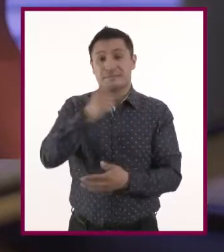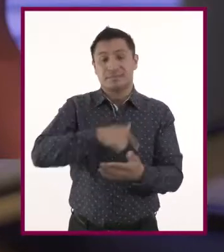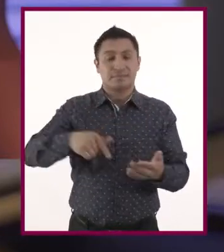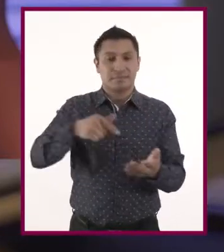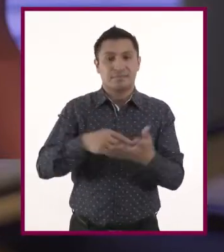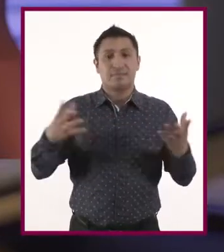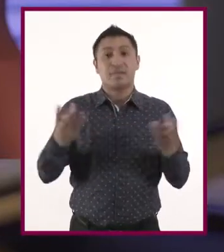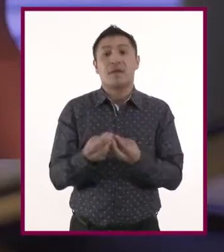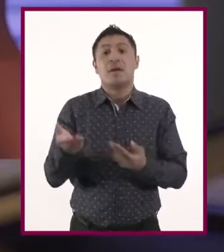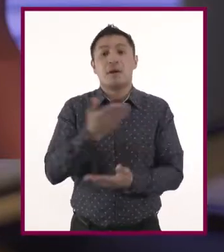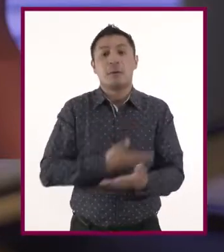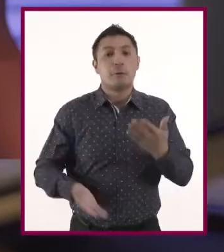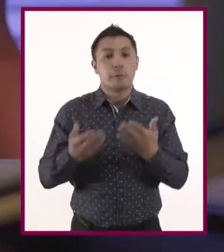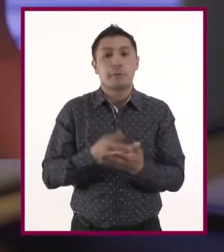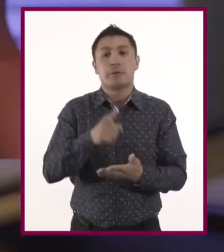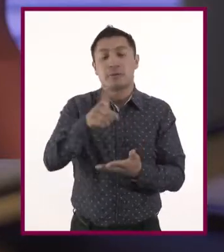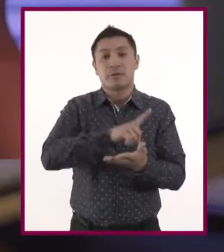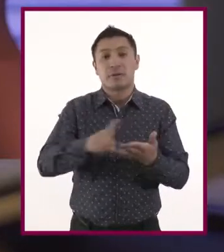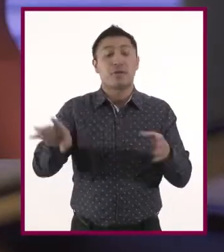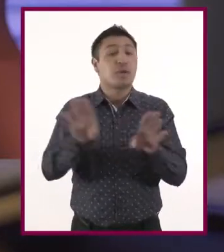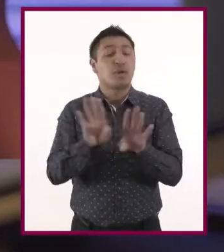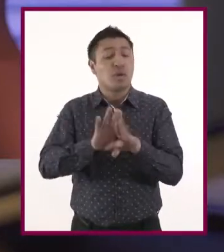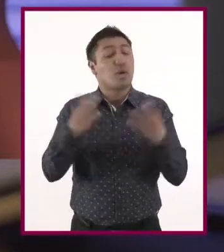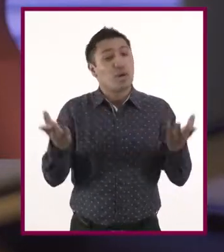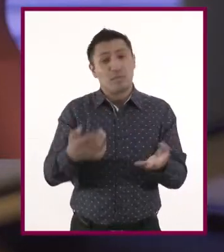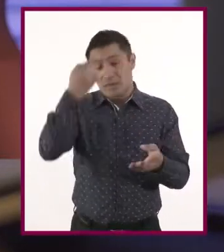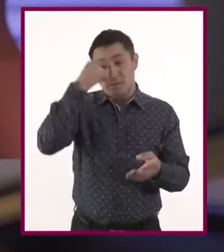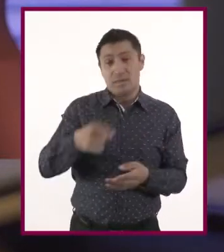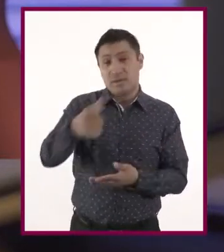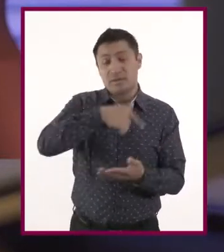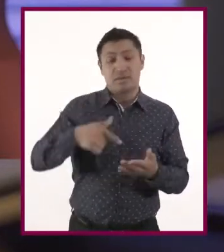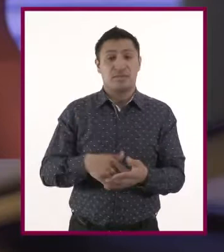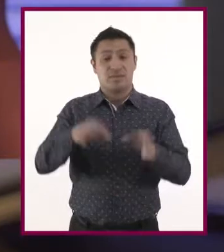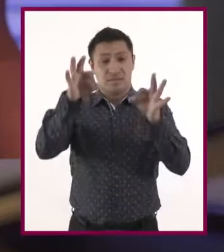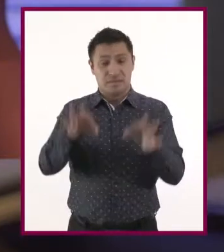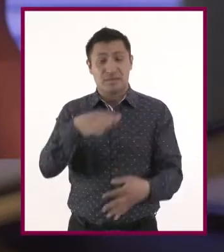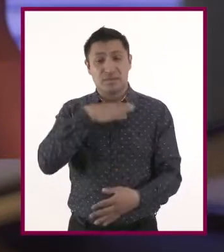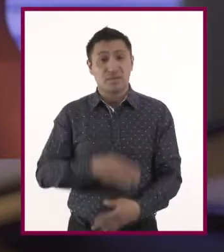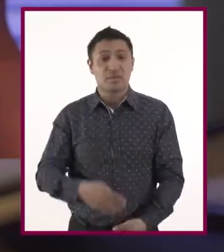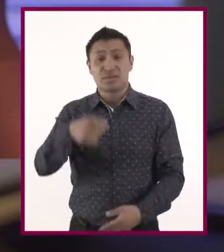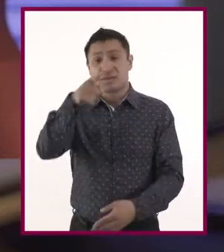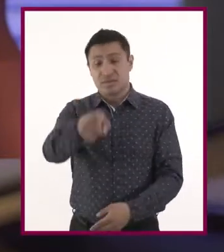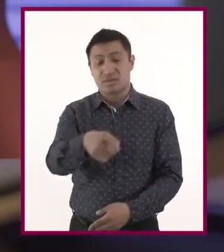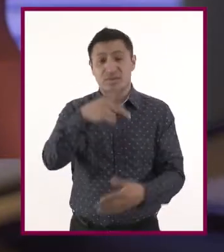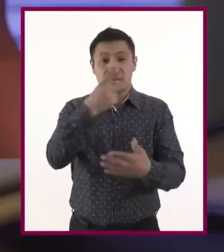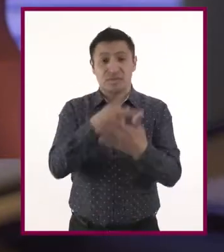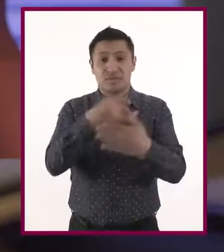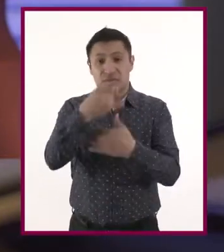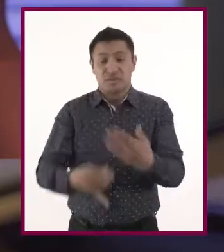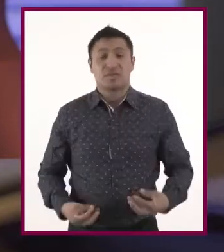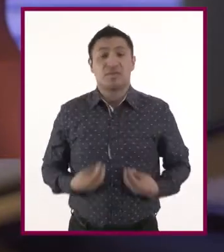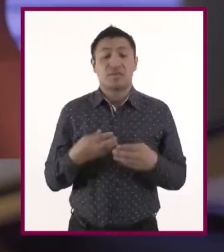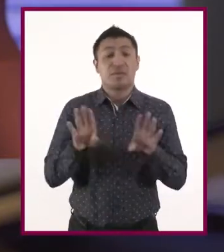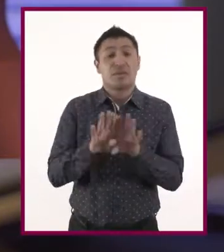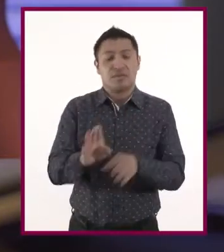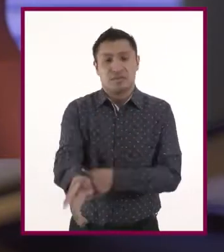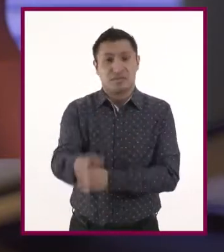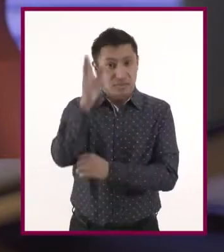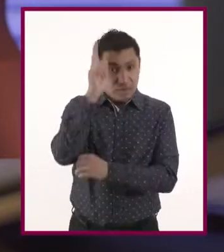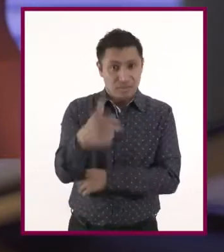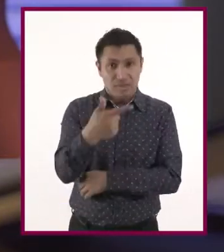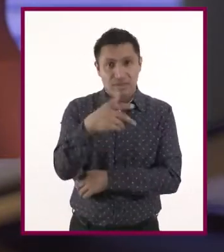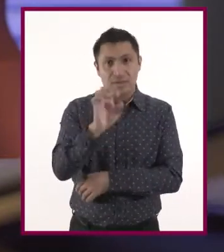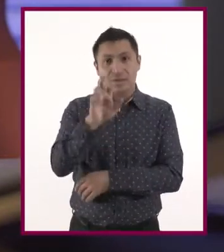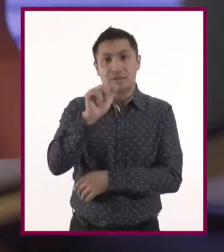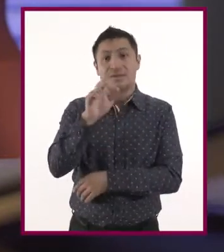espacio para compartir cómo ejerces tus derechos y libertades para la construcción de un lugar más justo y cómo desarrollas tu proyecto de vida. Hola Gerardo, ¿cómo te